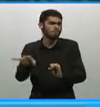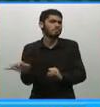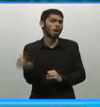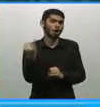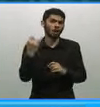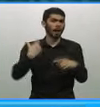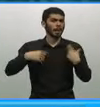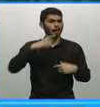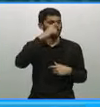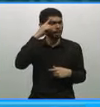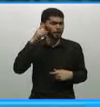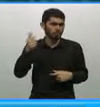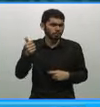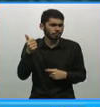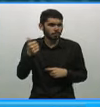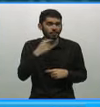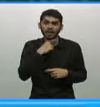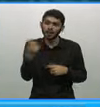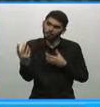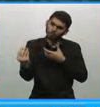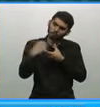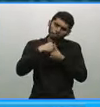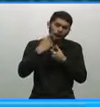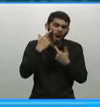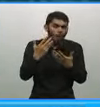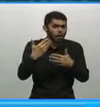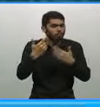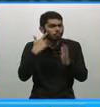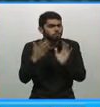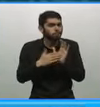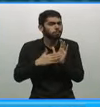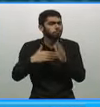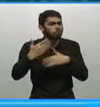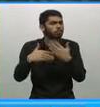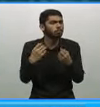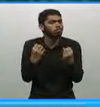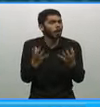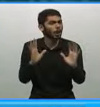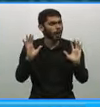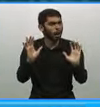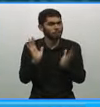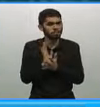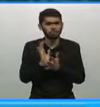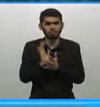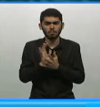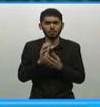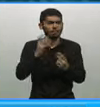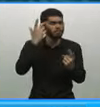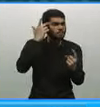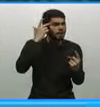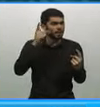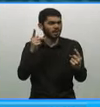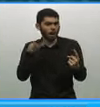Atlético de Madrid y que quiere darle la chance y verlo jugar y probarlo, a ver cómo se ensambla en un equipo en el que juega Messi,